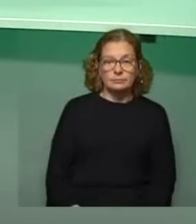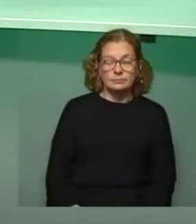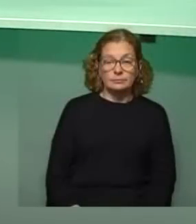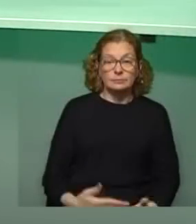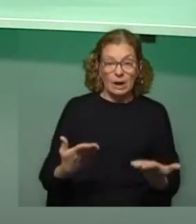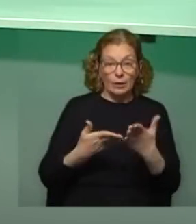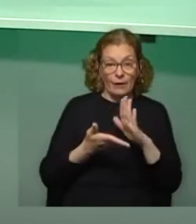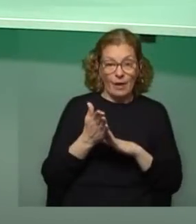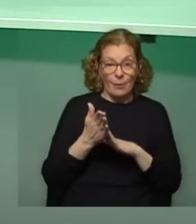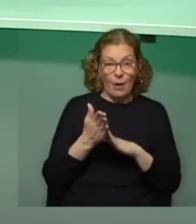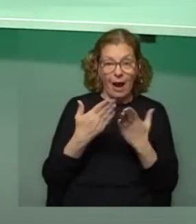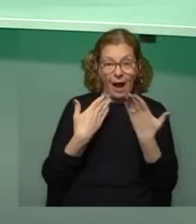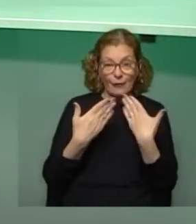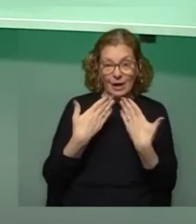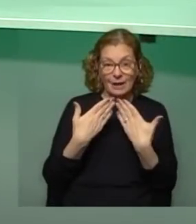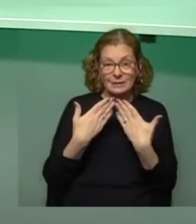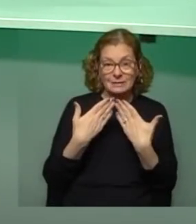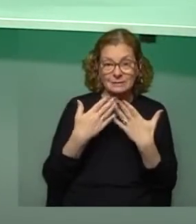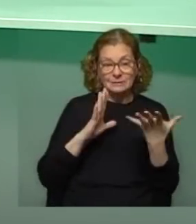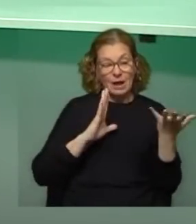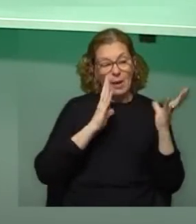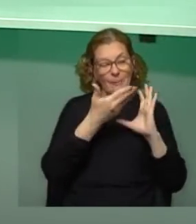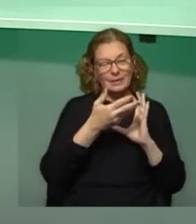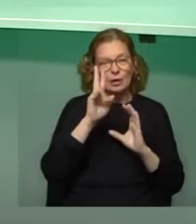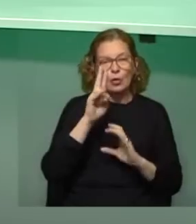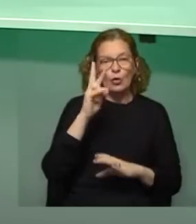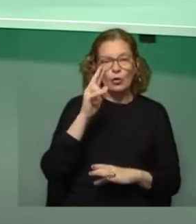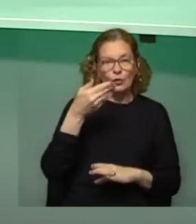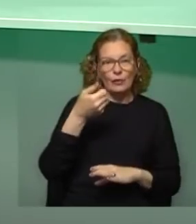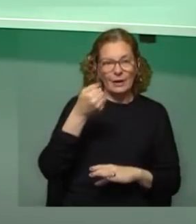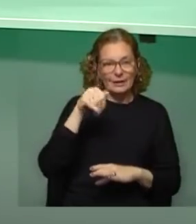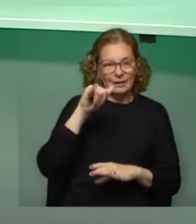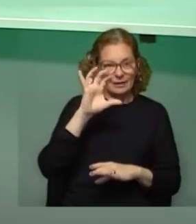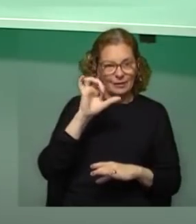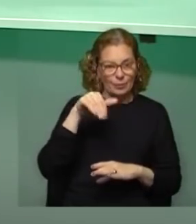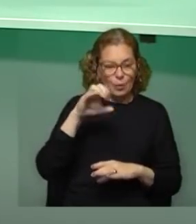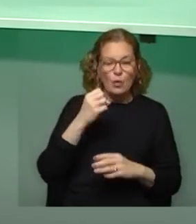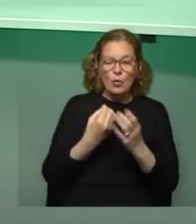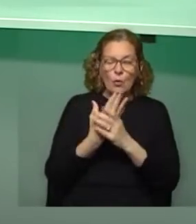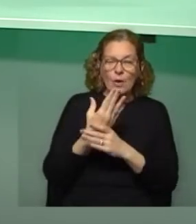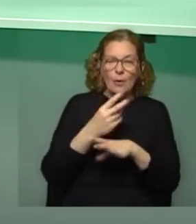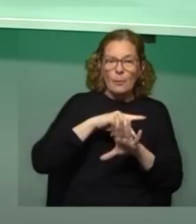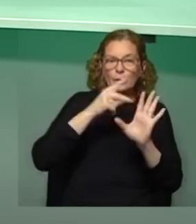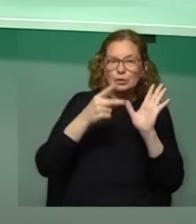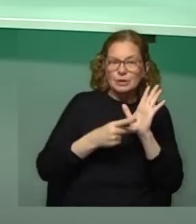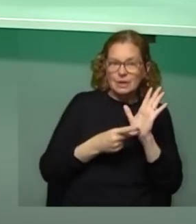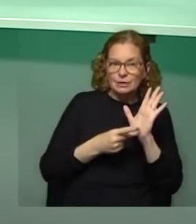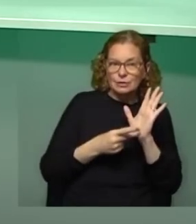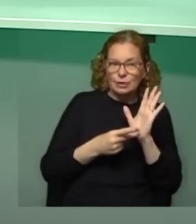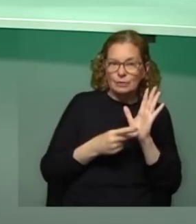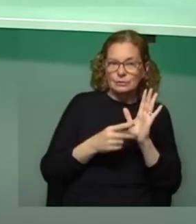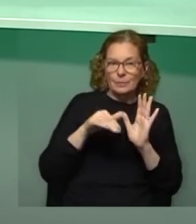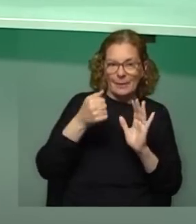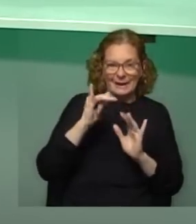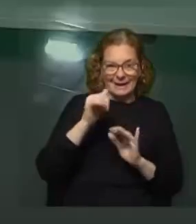y ahora vamos a hablar Martín de ambiente y urbanismo es cierto nuevos proyectos urbanos su impacto Mariana